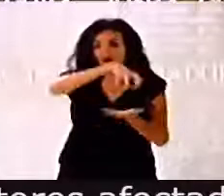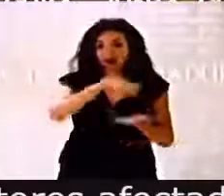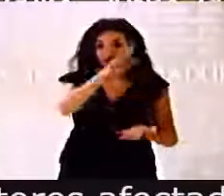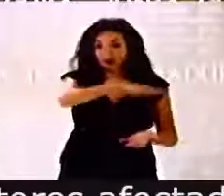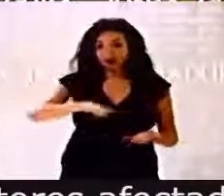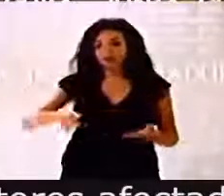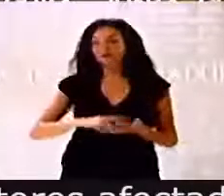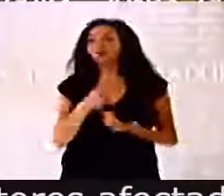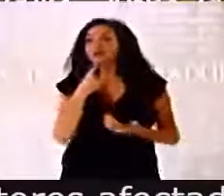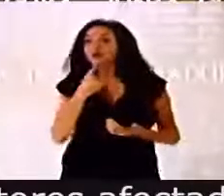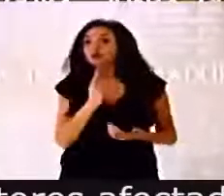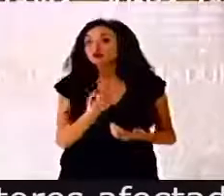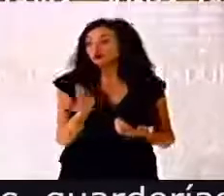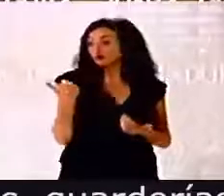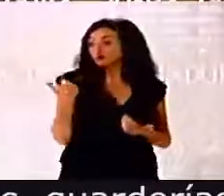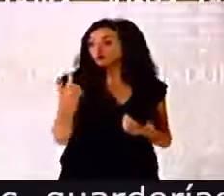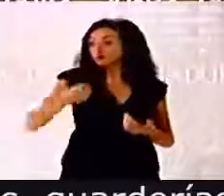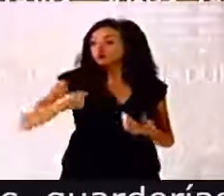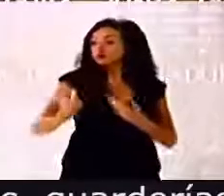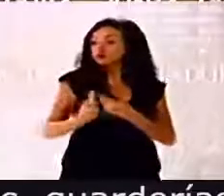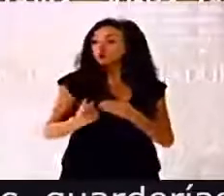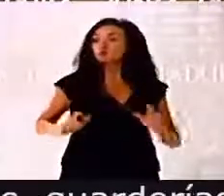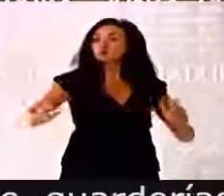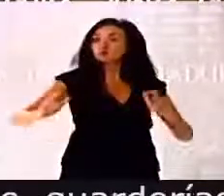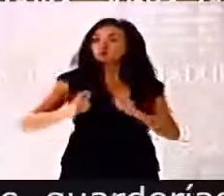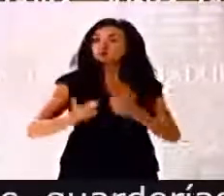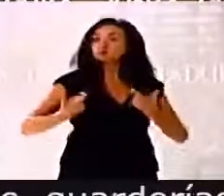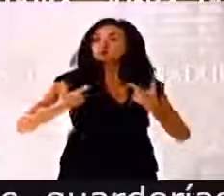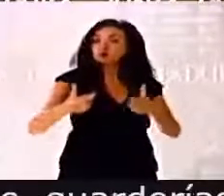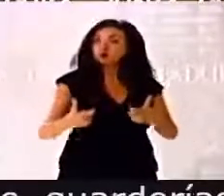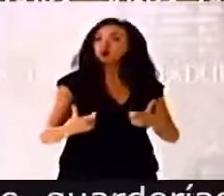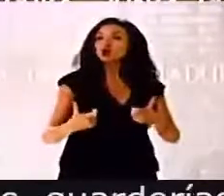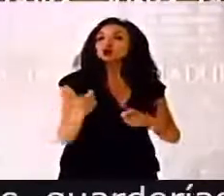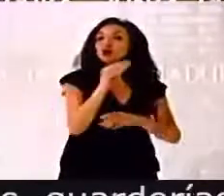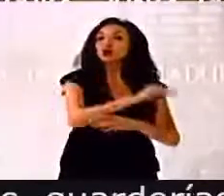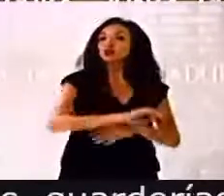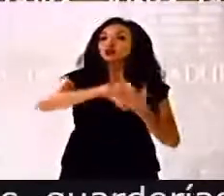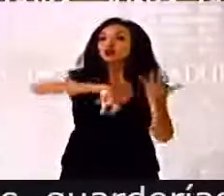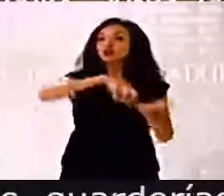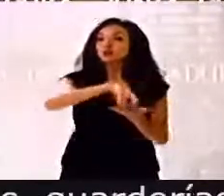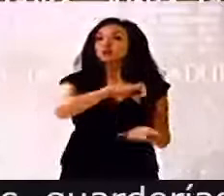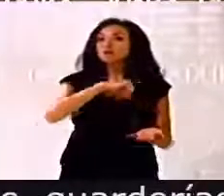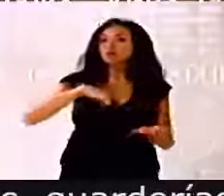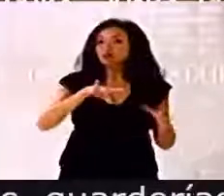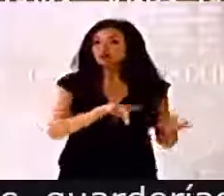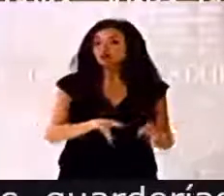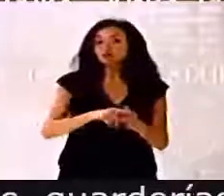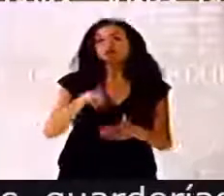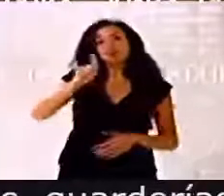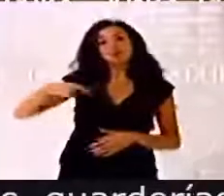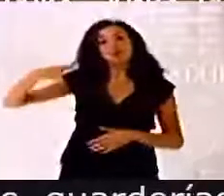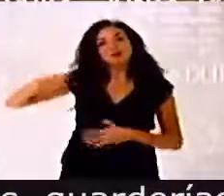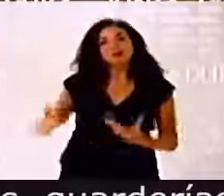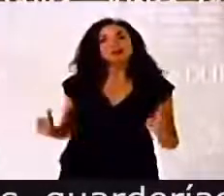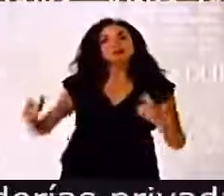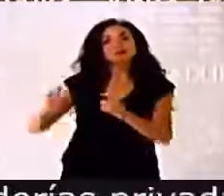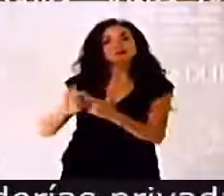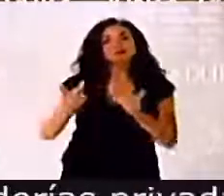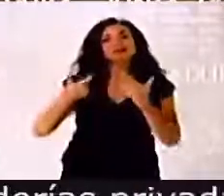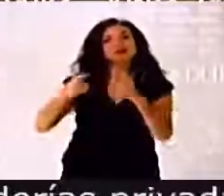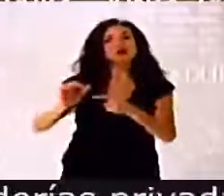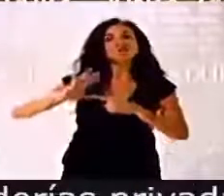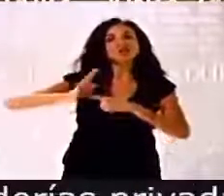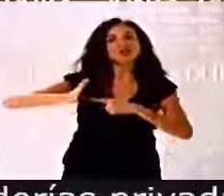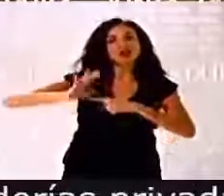día que el presidente de la Junta se ha reunido con todo el sector de las guarderías privadas de la región. El presidente también se ha reunido con el sector de las